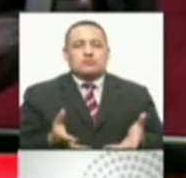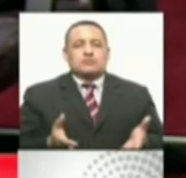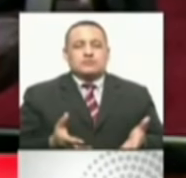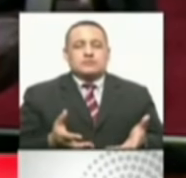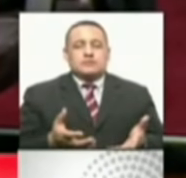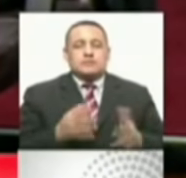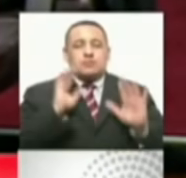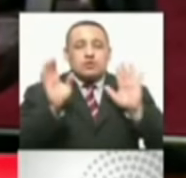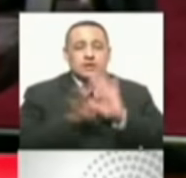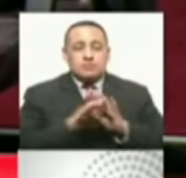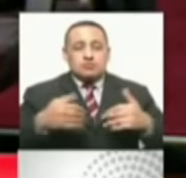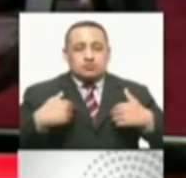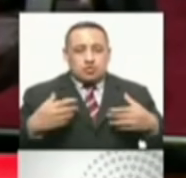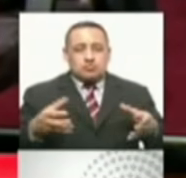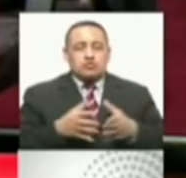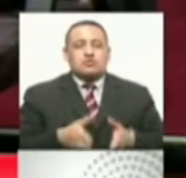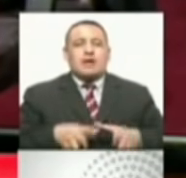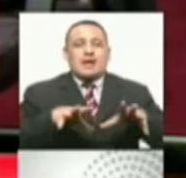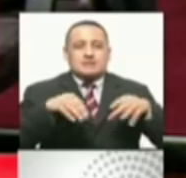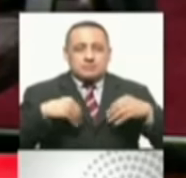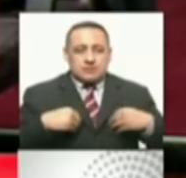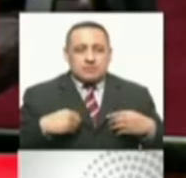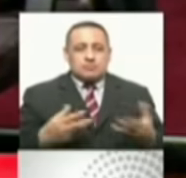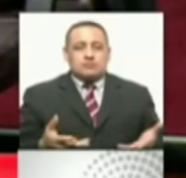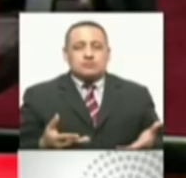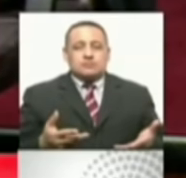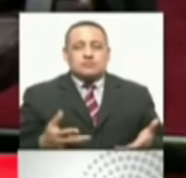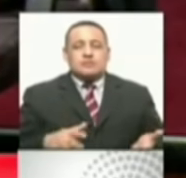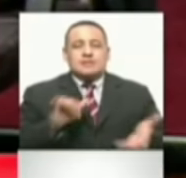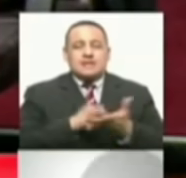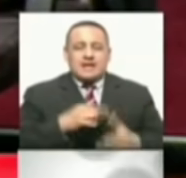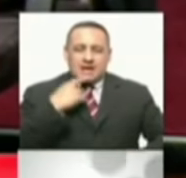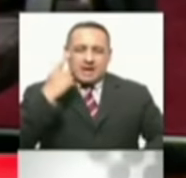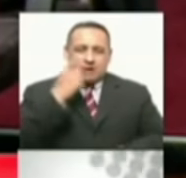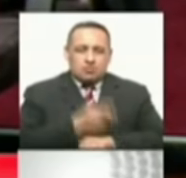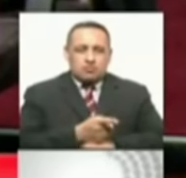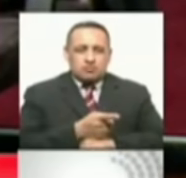Ángel Páez. No es que no era senderista, ¿se da cuenta?